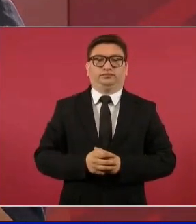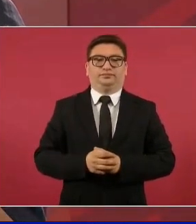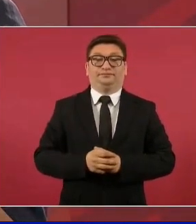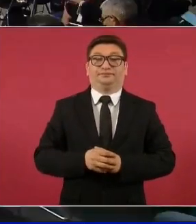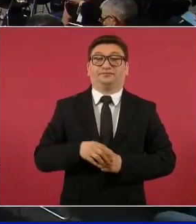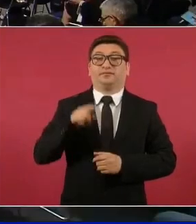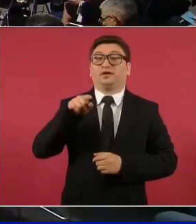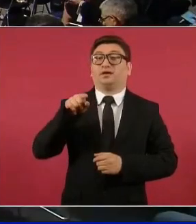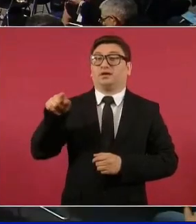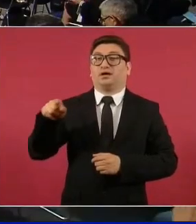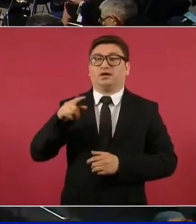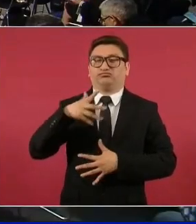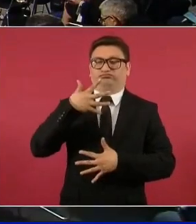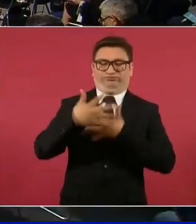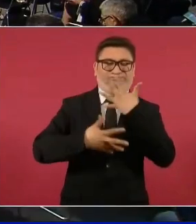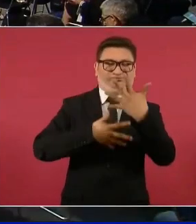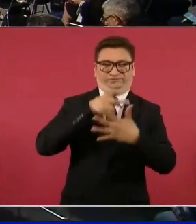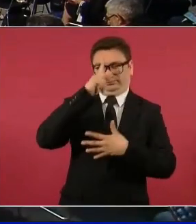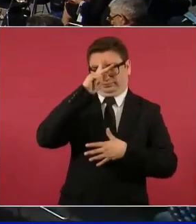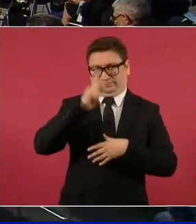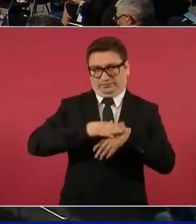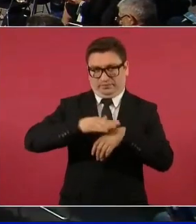donde se registra más violencia.